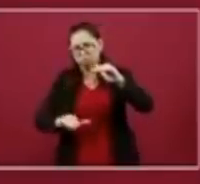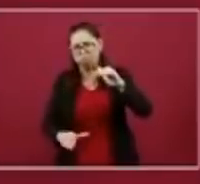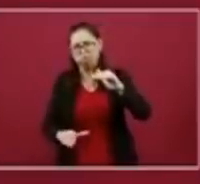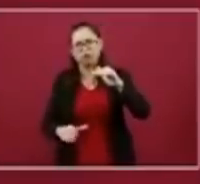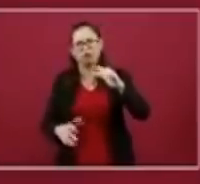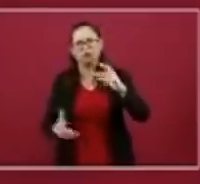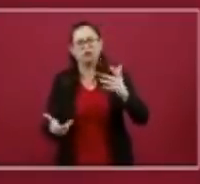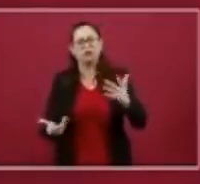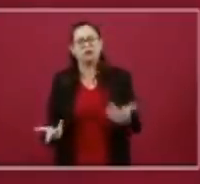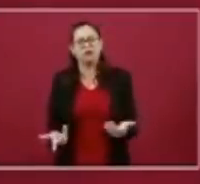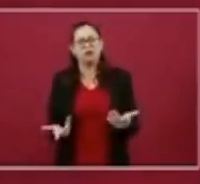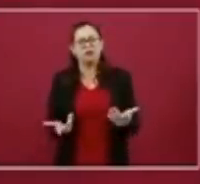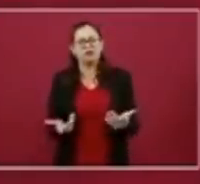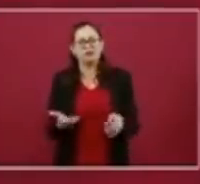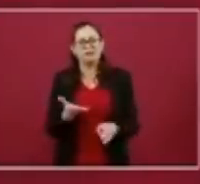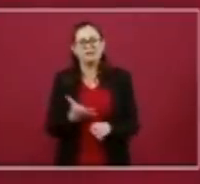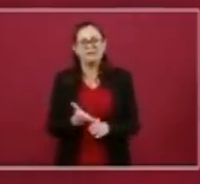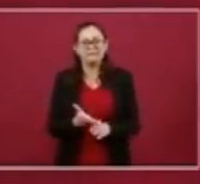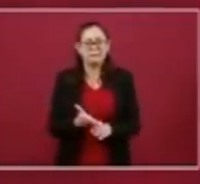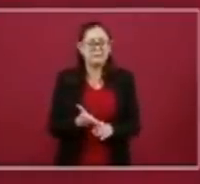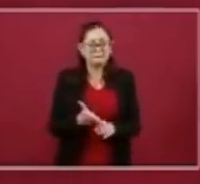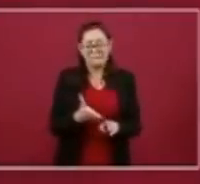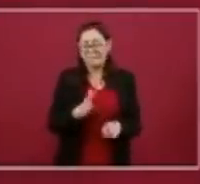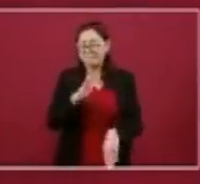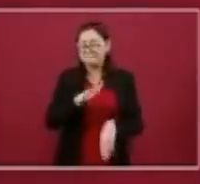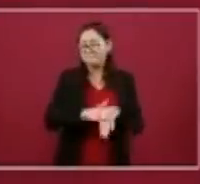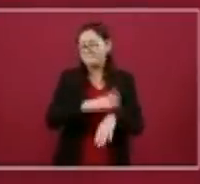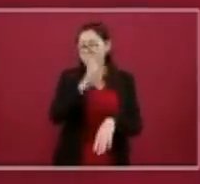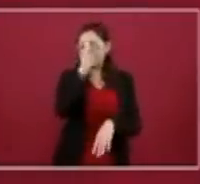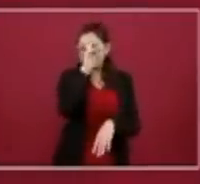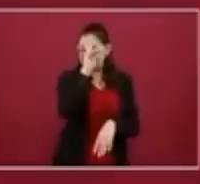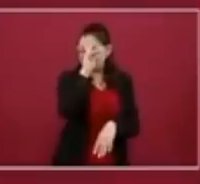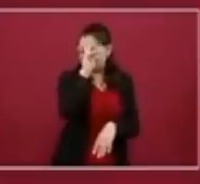Y en el sexenio en que más